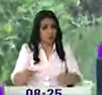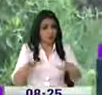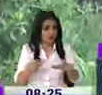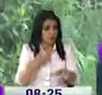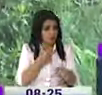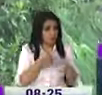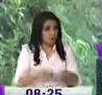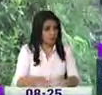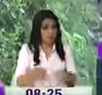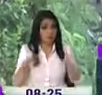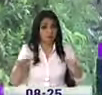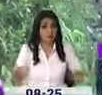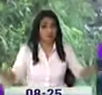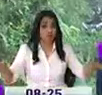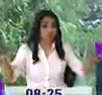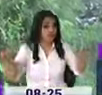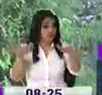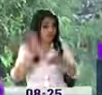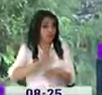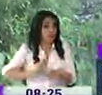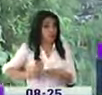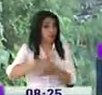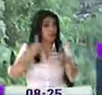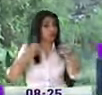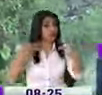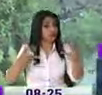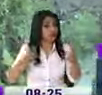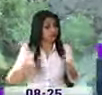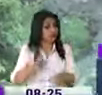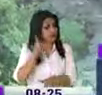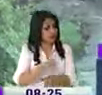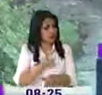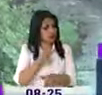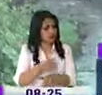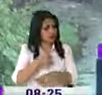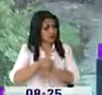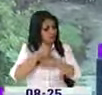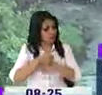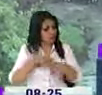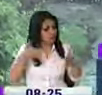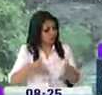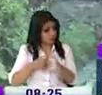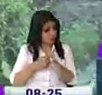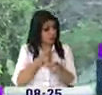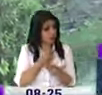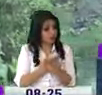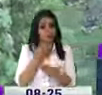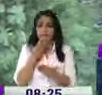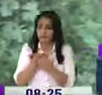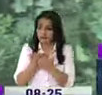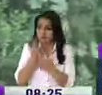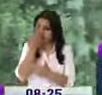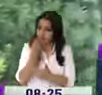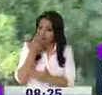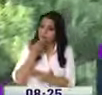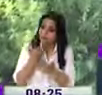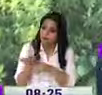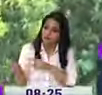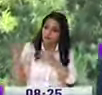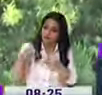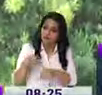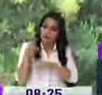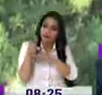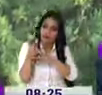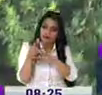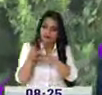sino alrededor de todo el sector de Chillogallo, y necesitan la intervención urgente. Así es, buenos días, señorita. Muchas gracias por venir y acudir